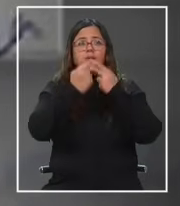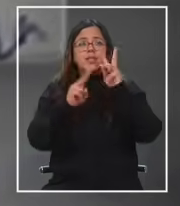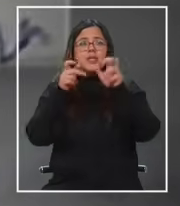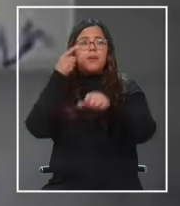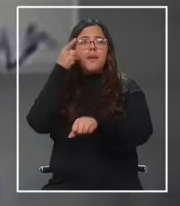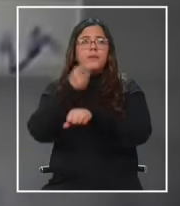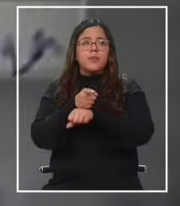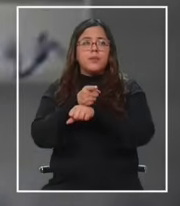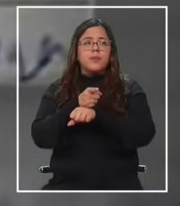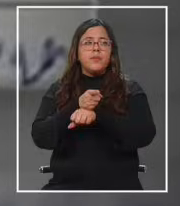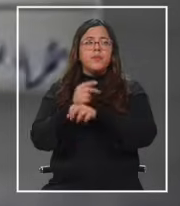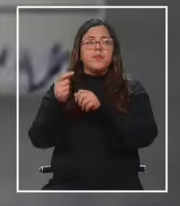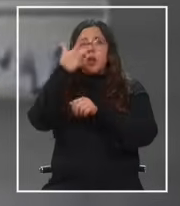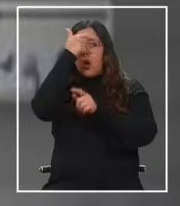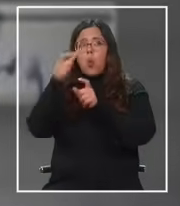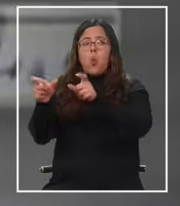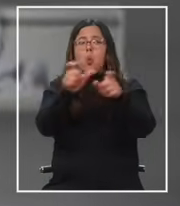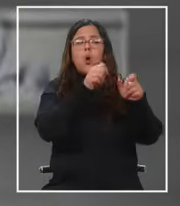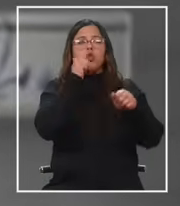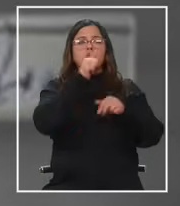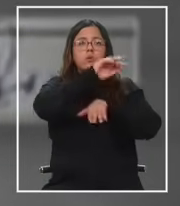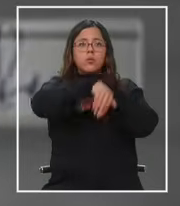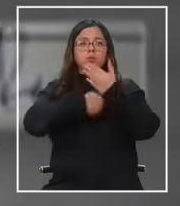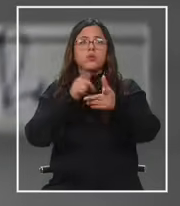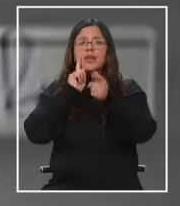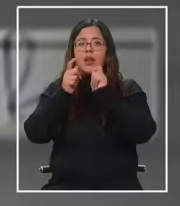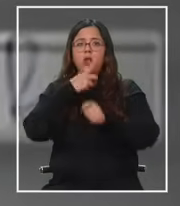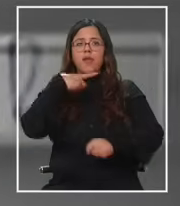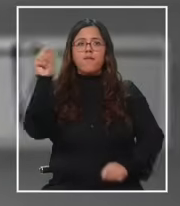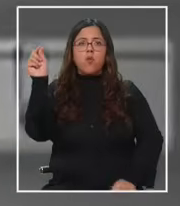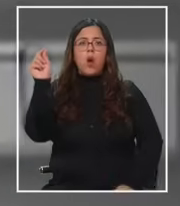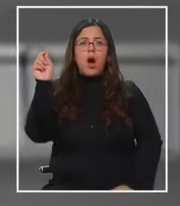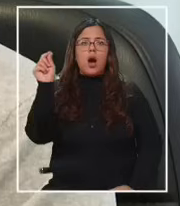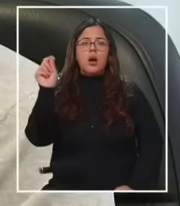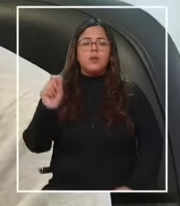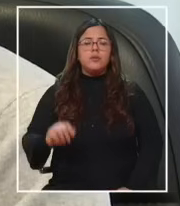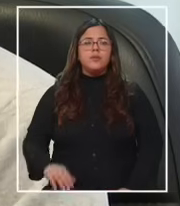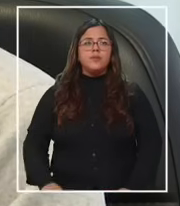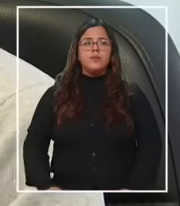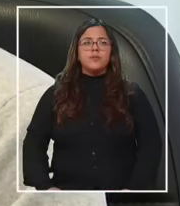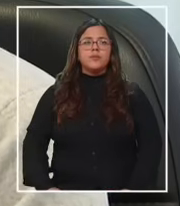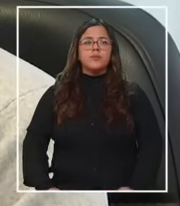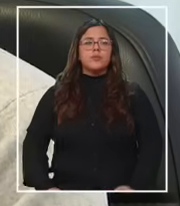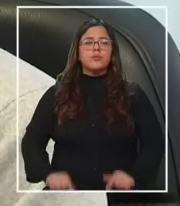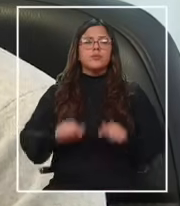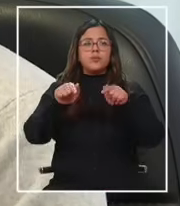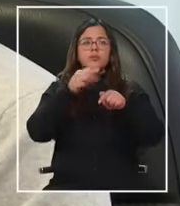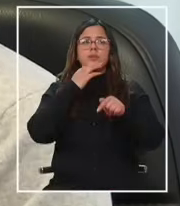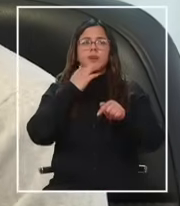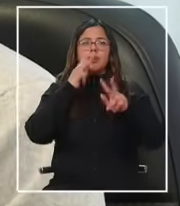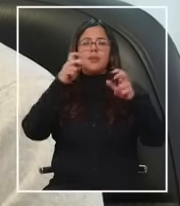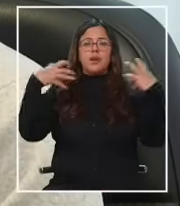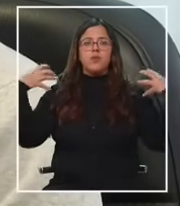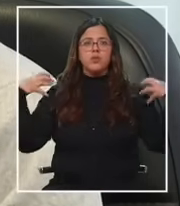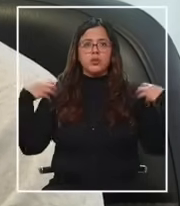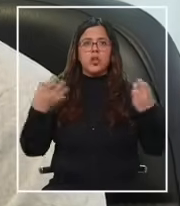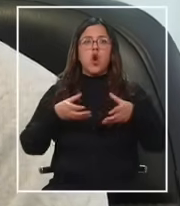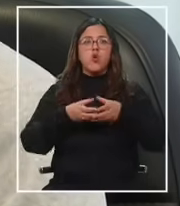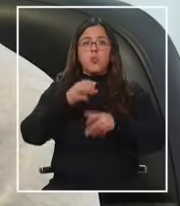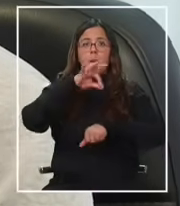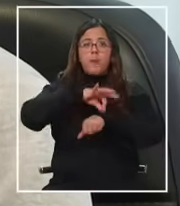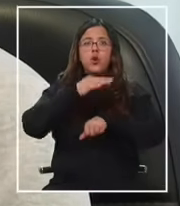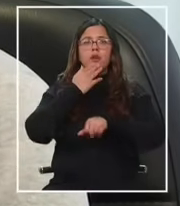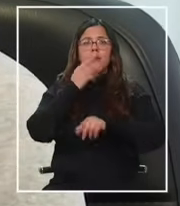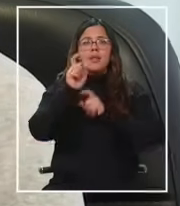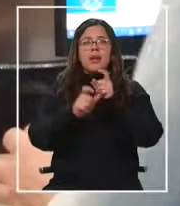indicación. Guardia 24/7 por riesgo de fuga. También hay que analizar no solo la responsabilidad del equipo médico, sino que